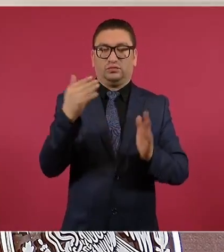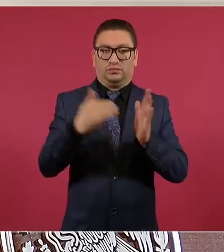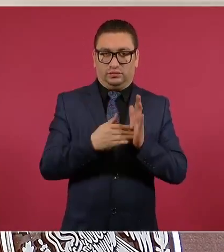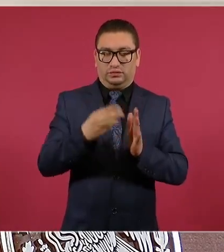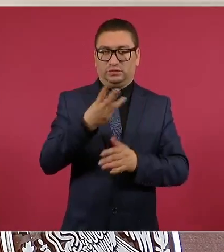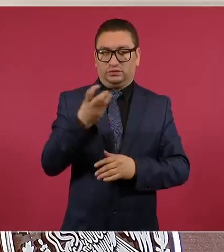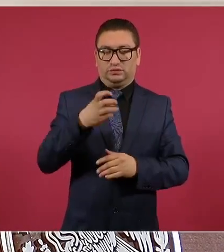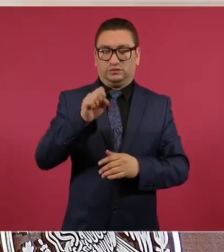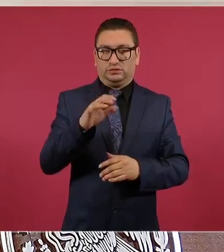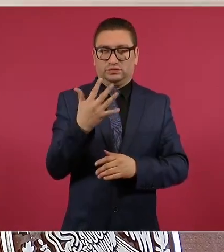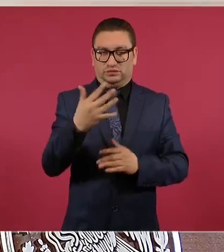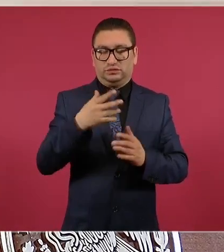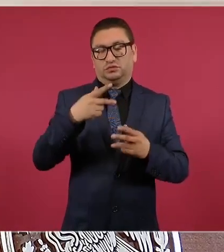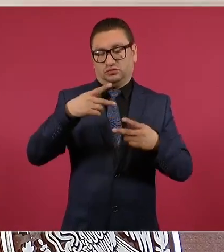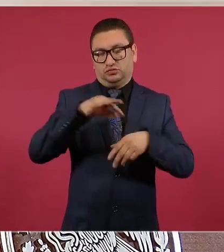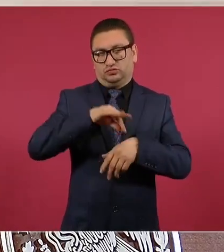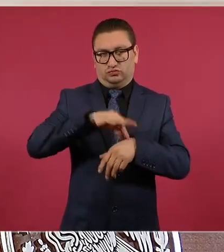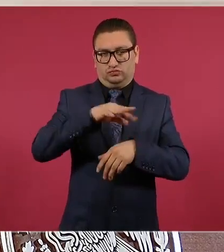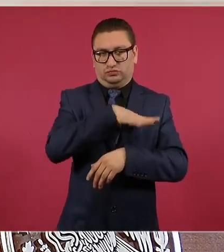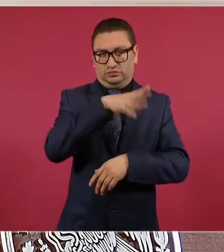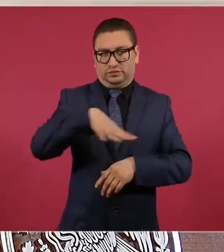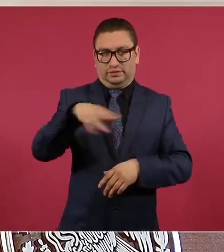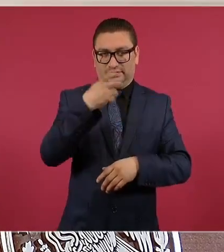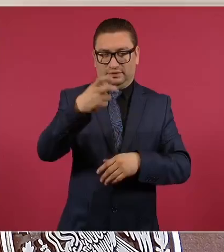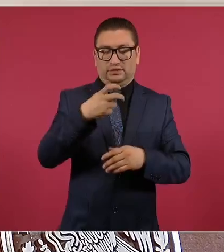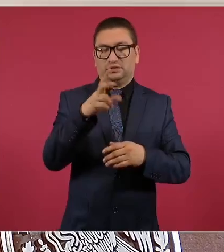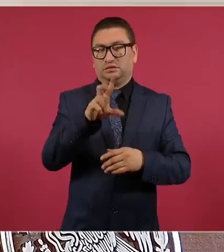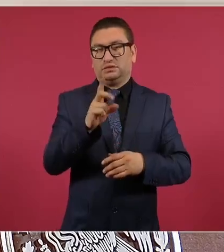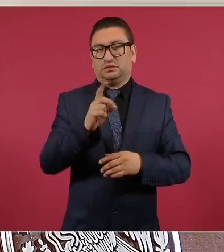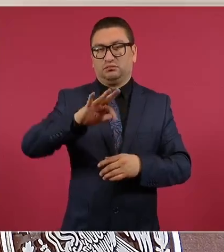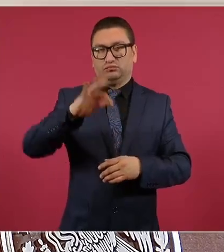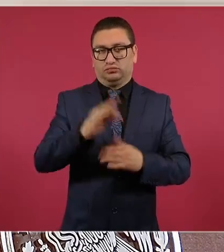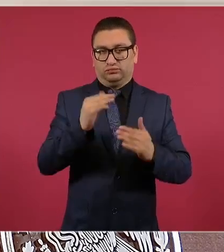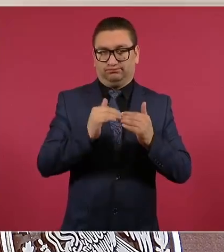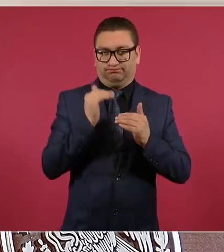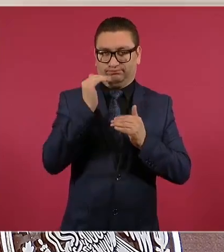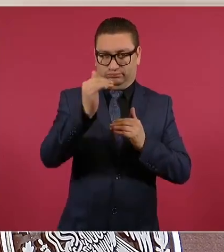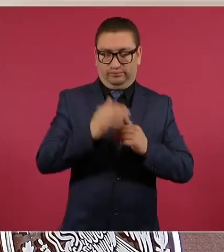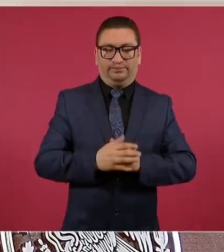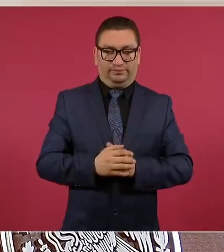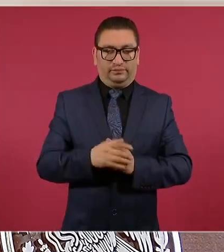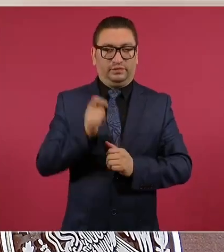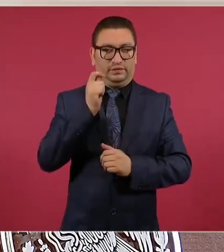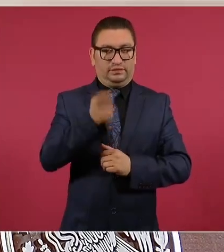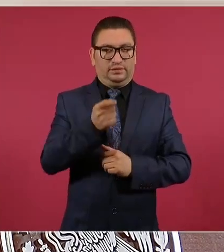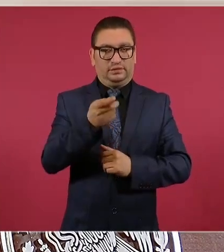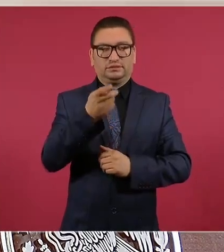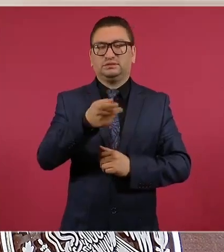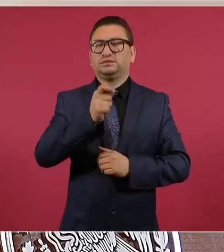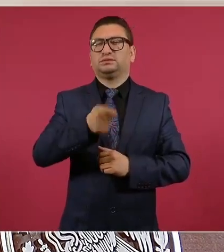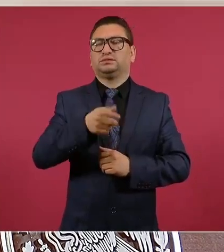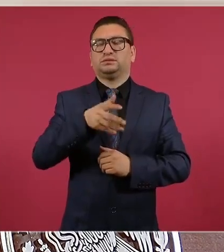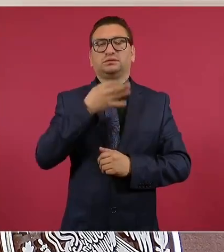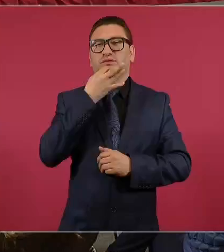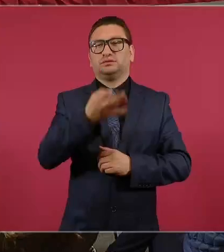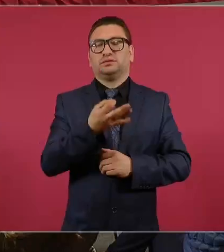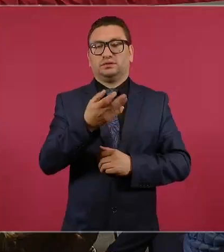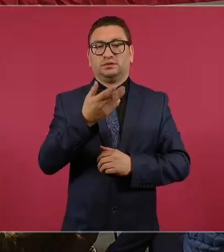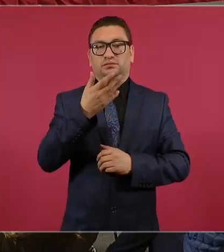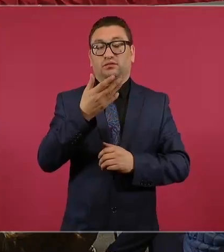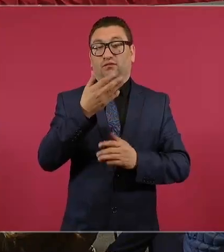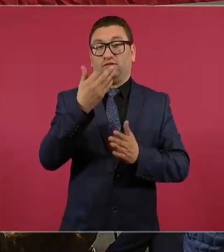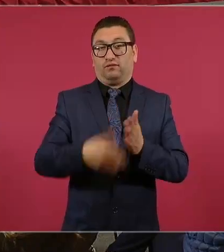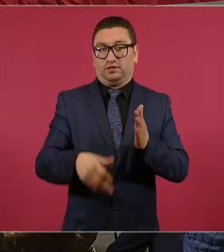44,365 médicos generales. Es un incremento también del 30%. A esto hay que decirlo, no está